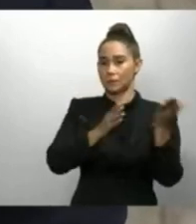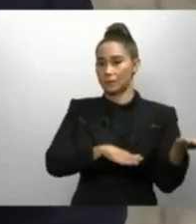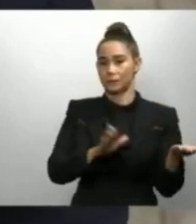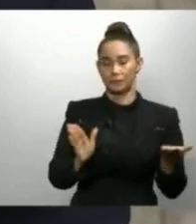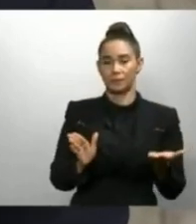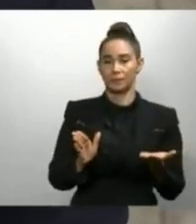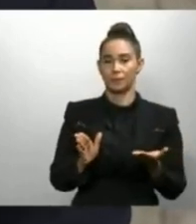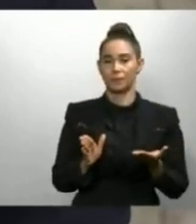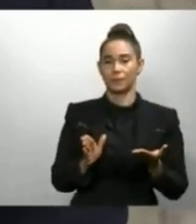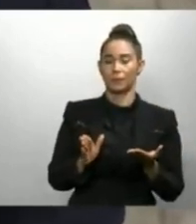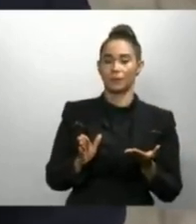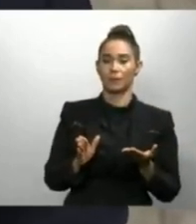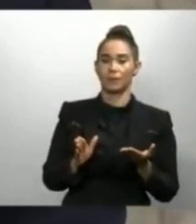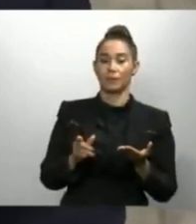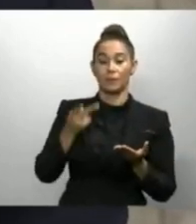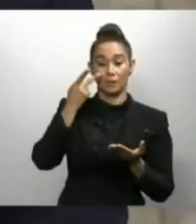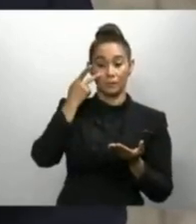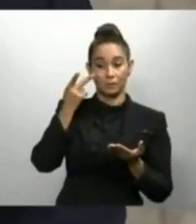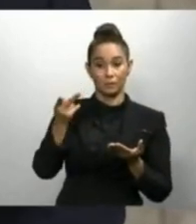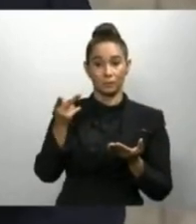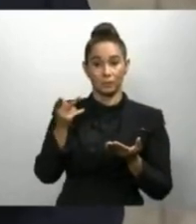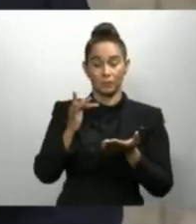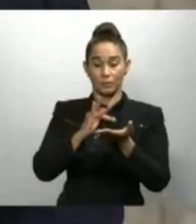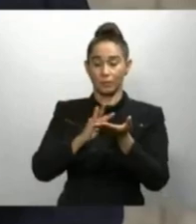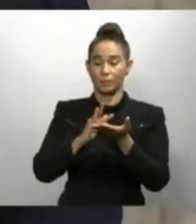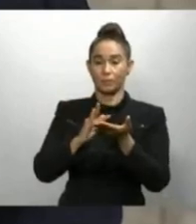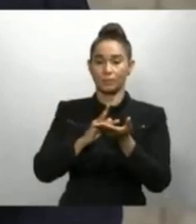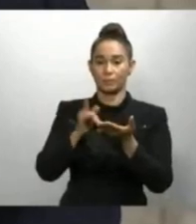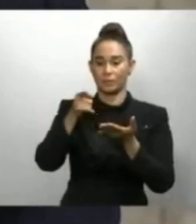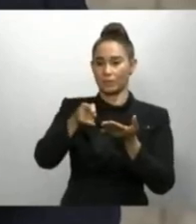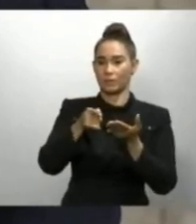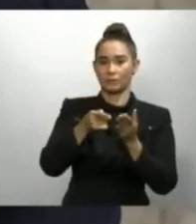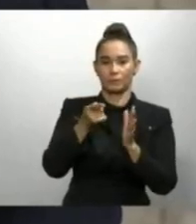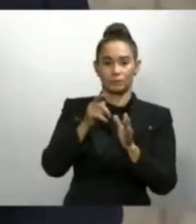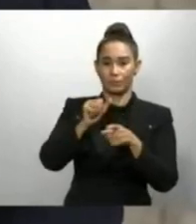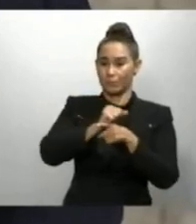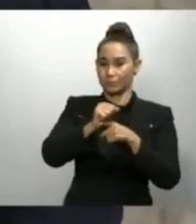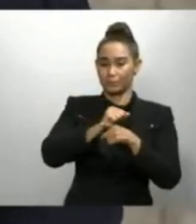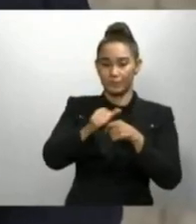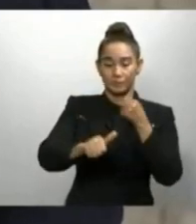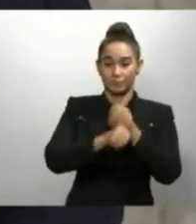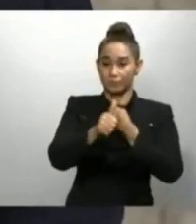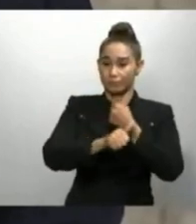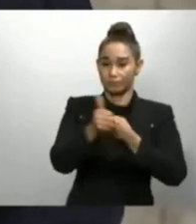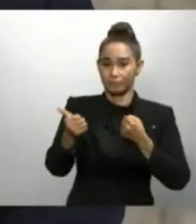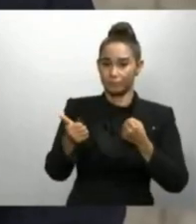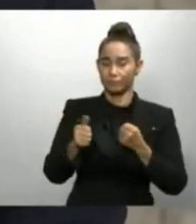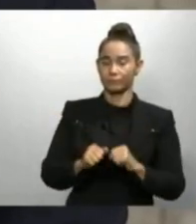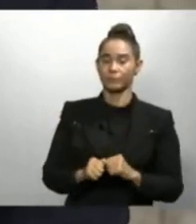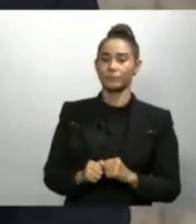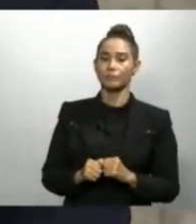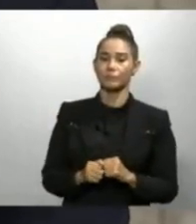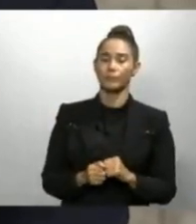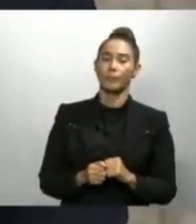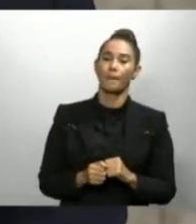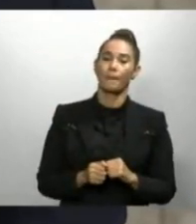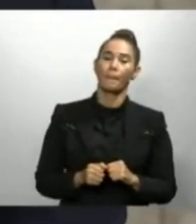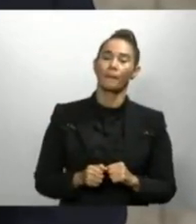medicina, no está vinculado a estas cosas, es casi un elemento suicida prácticamente. Entonces,